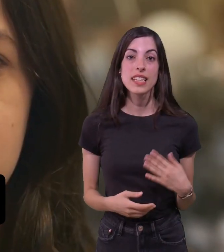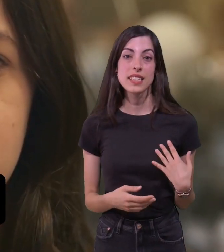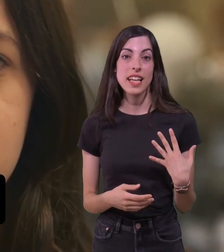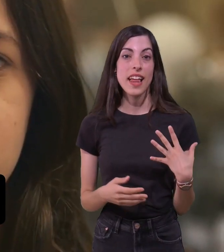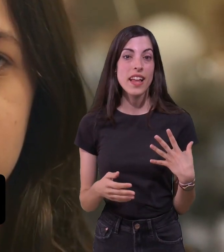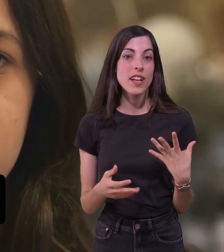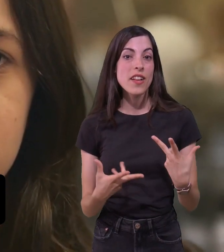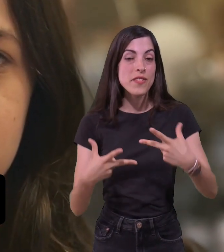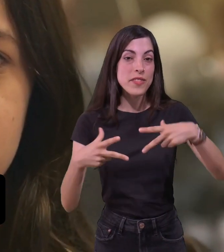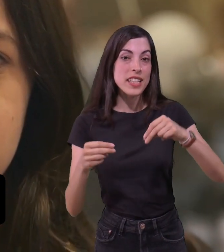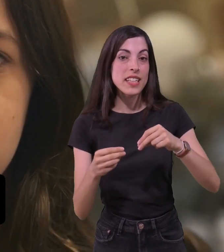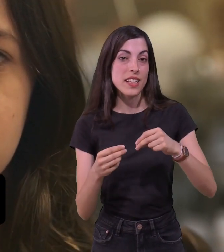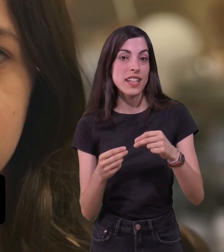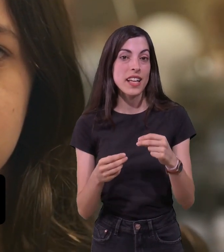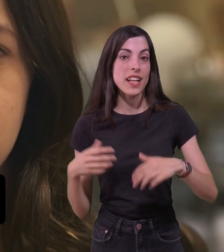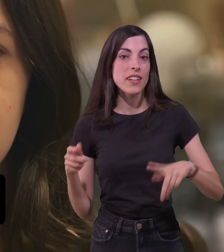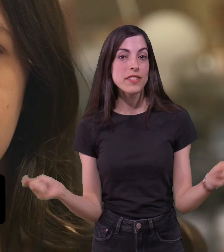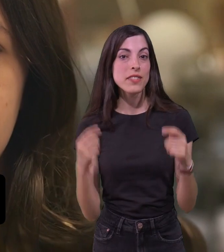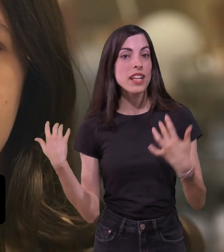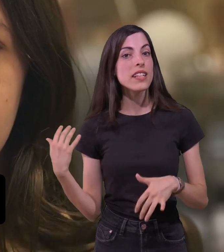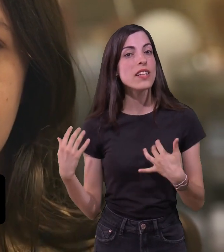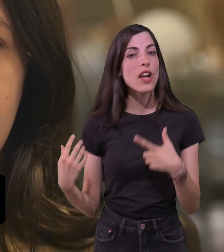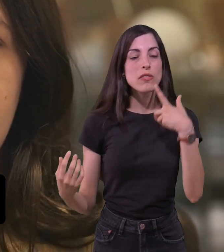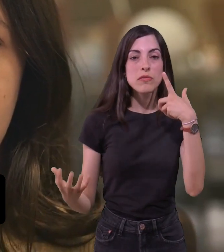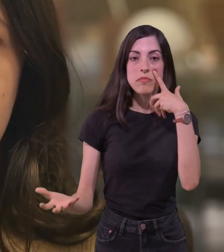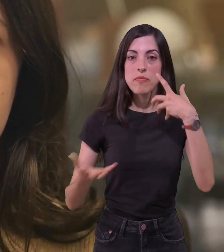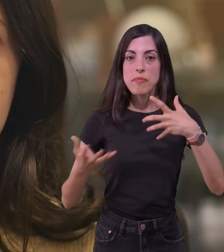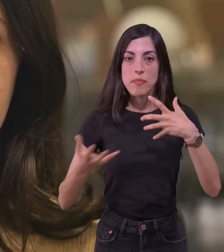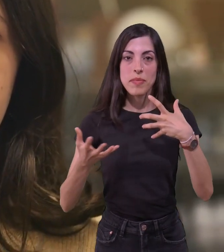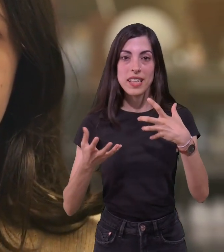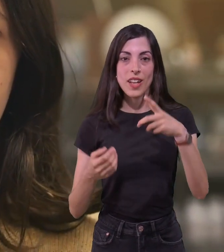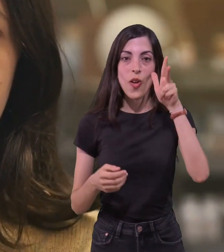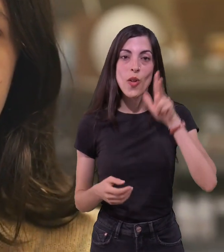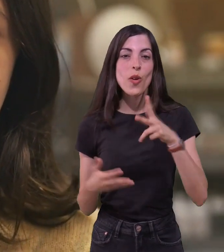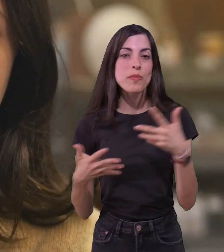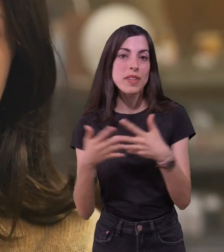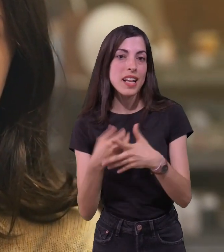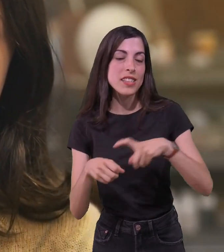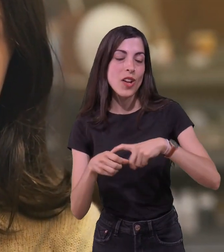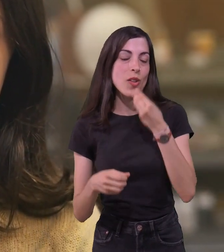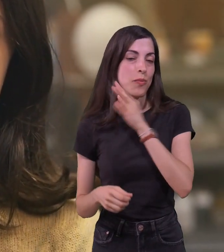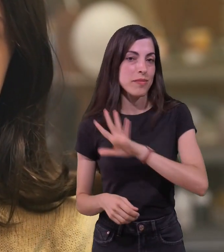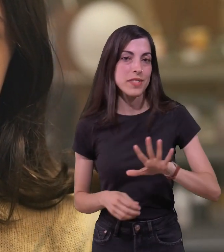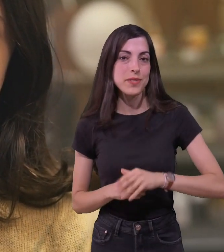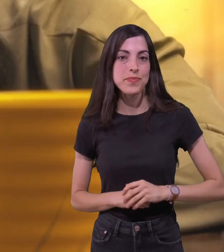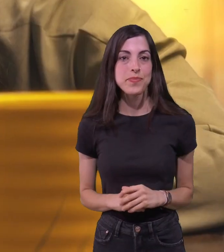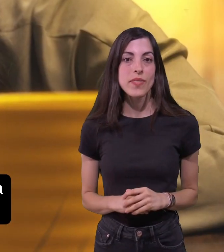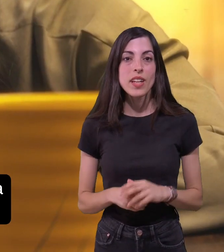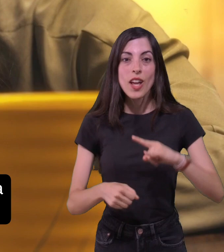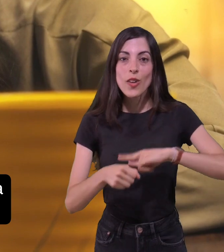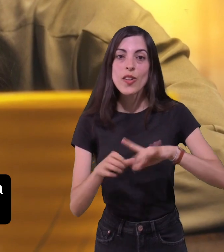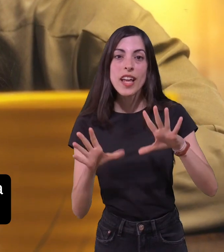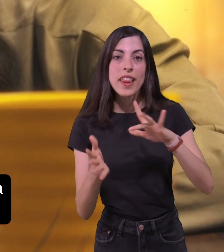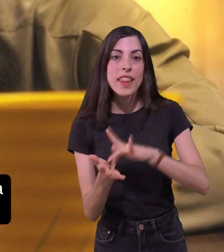La recta final del Festival de la Guitarra llega con espectáculos de lujo que combinan lo mejor de todos los estilos.